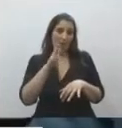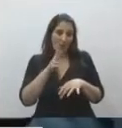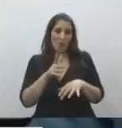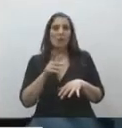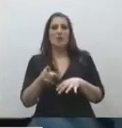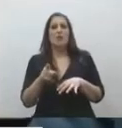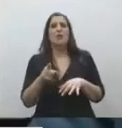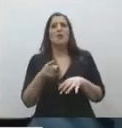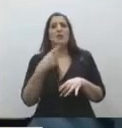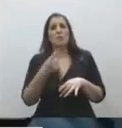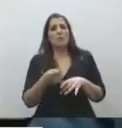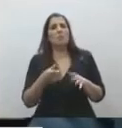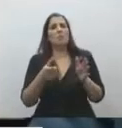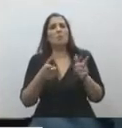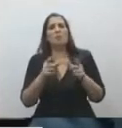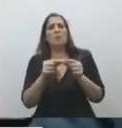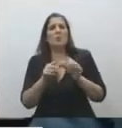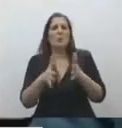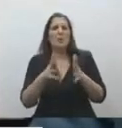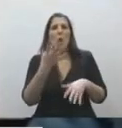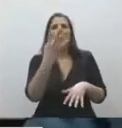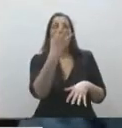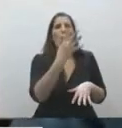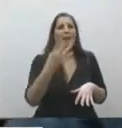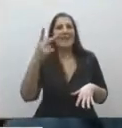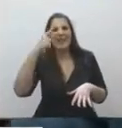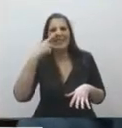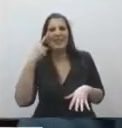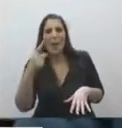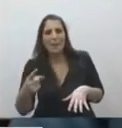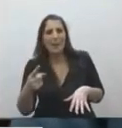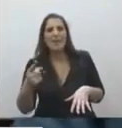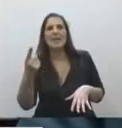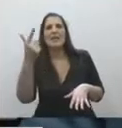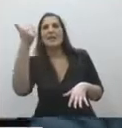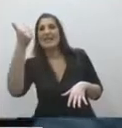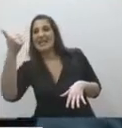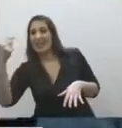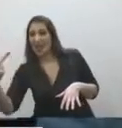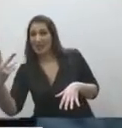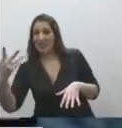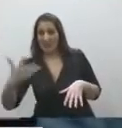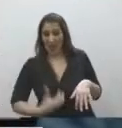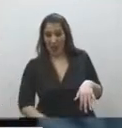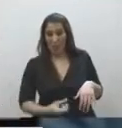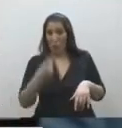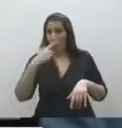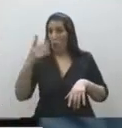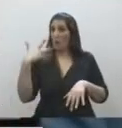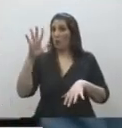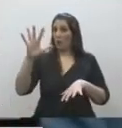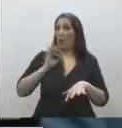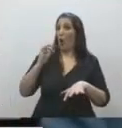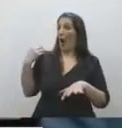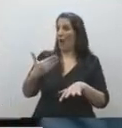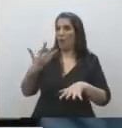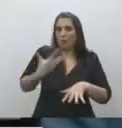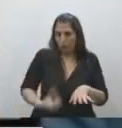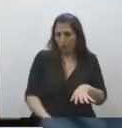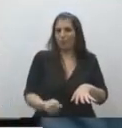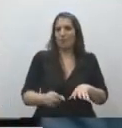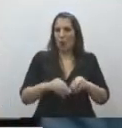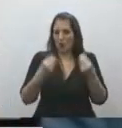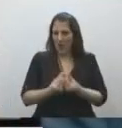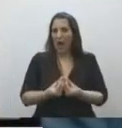montón de cosas con el gobernador Urtubey. En este tema puntual, que es un tema tan caro a los sentimientos, tenemos una diferencia. Pero lo que